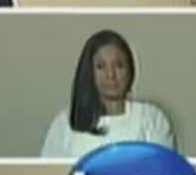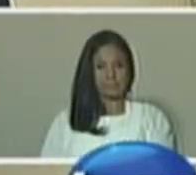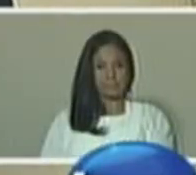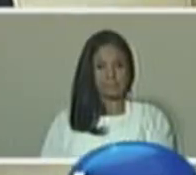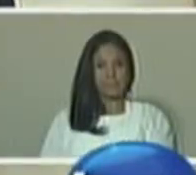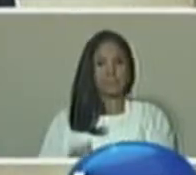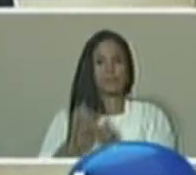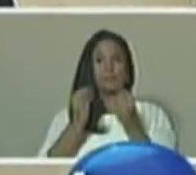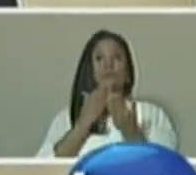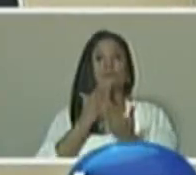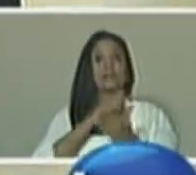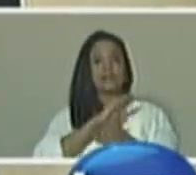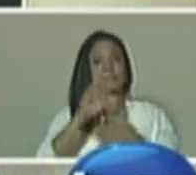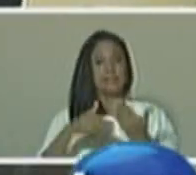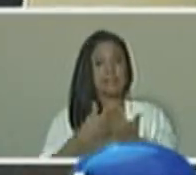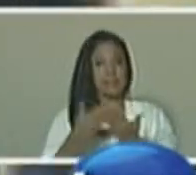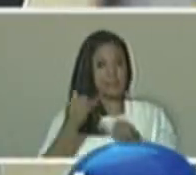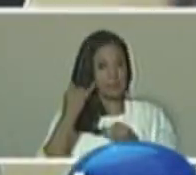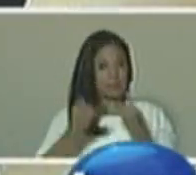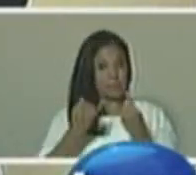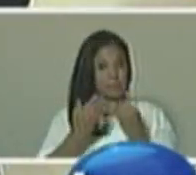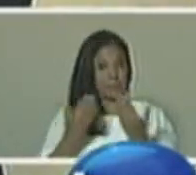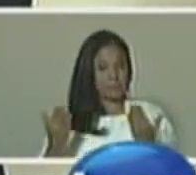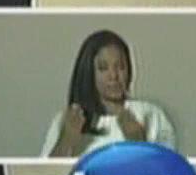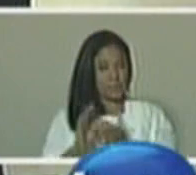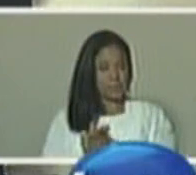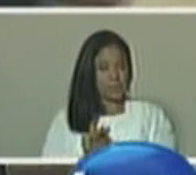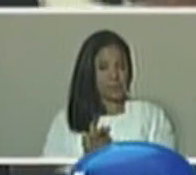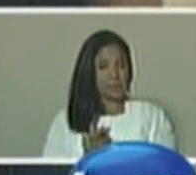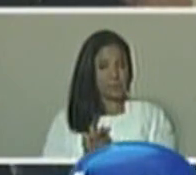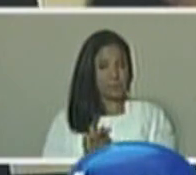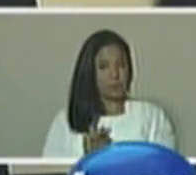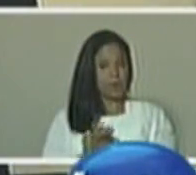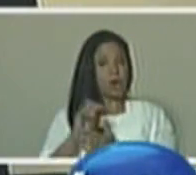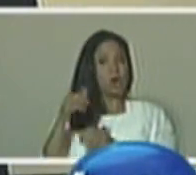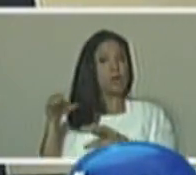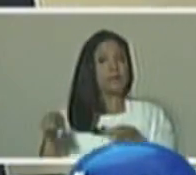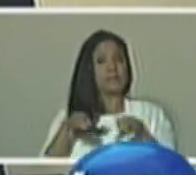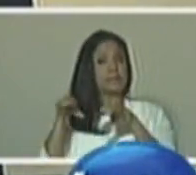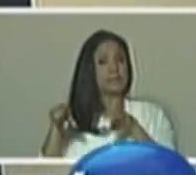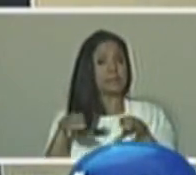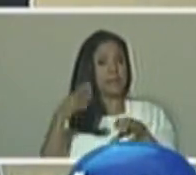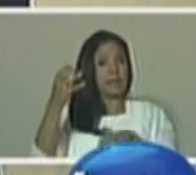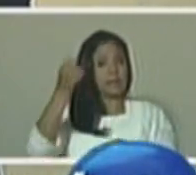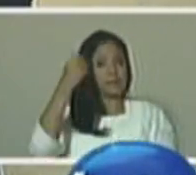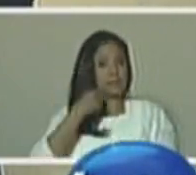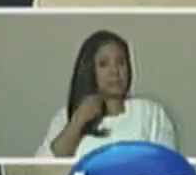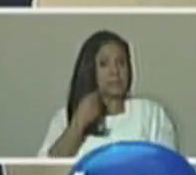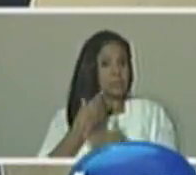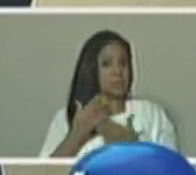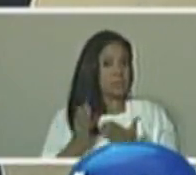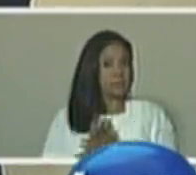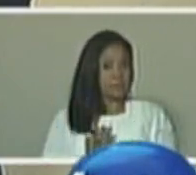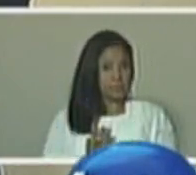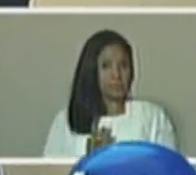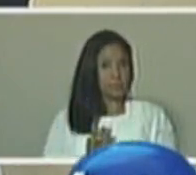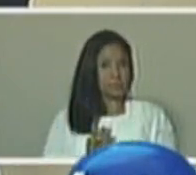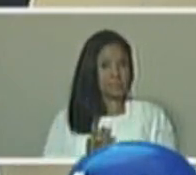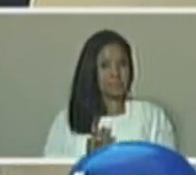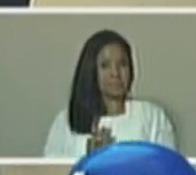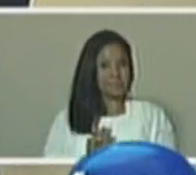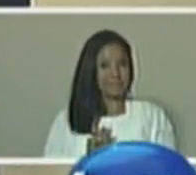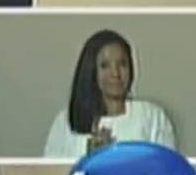Gracias, muchísimas gracias. Bueno, de esta manera se acaba esta noche. De esta manera concluimos otra jornada exitosa y sin precedentes, porque esta vez